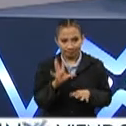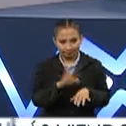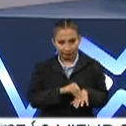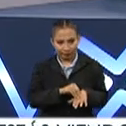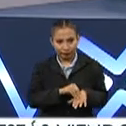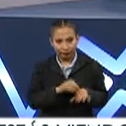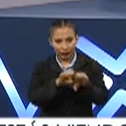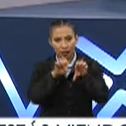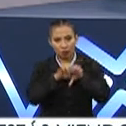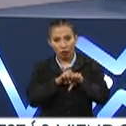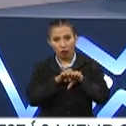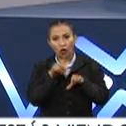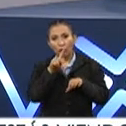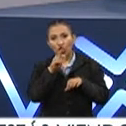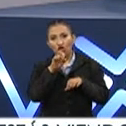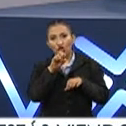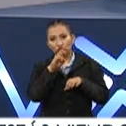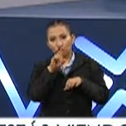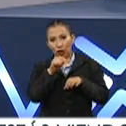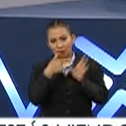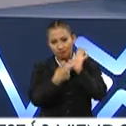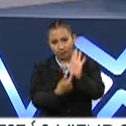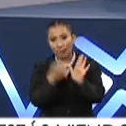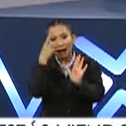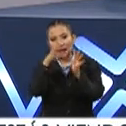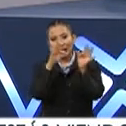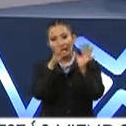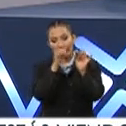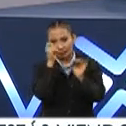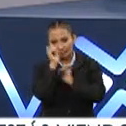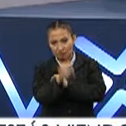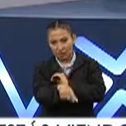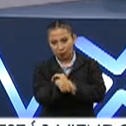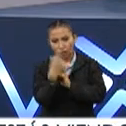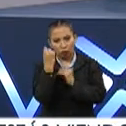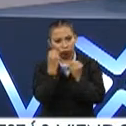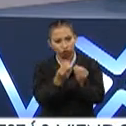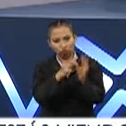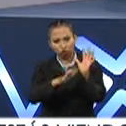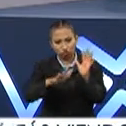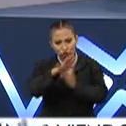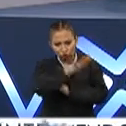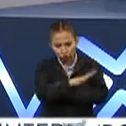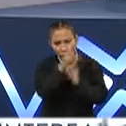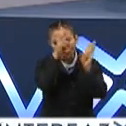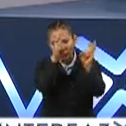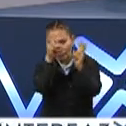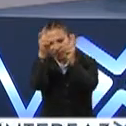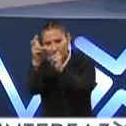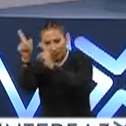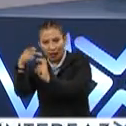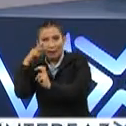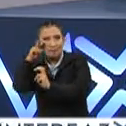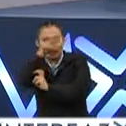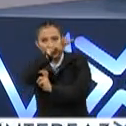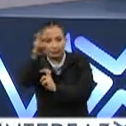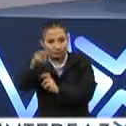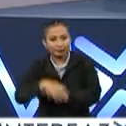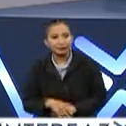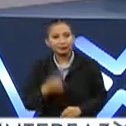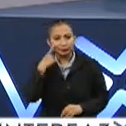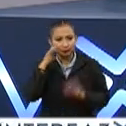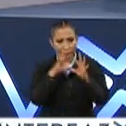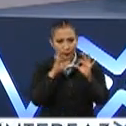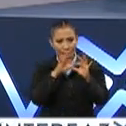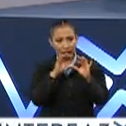lo permite mi equipo de producción, para poderlas explicar. Esto es parte de mucho temas de los que se puede ver. Pues sí,